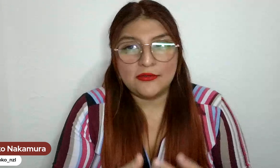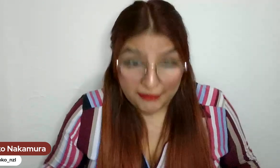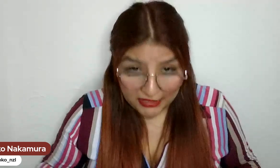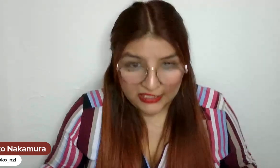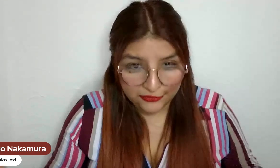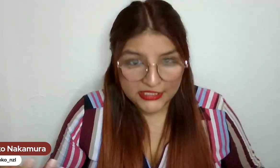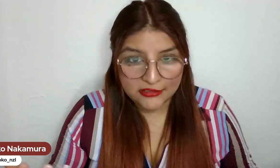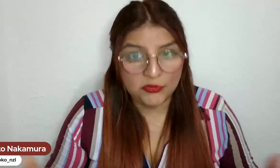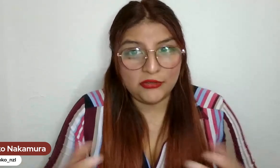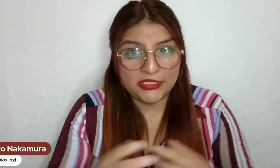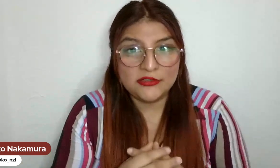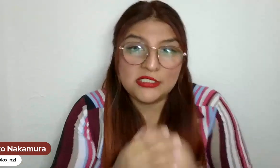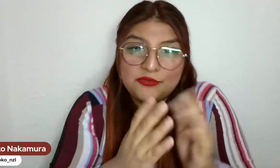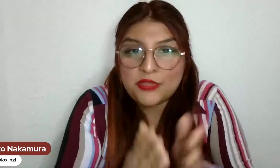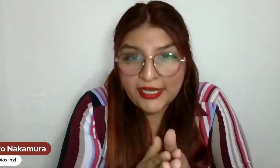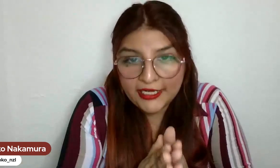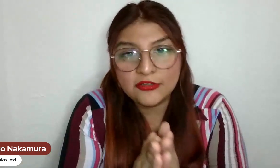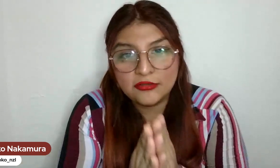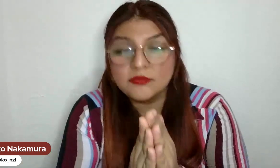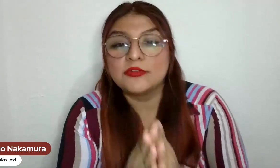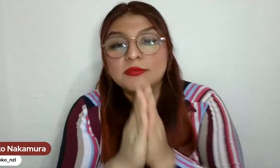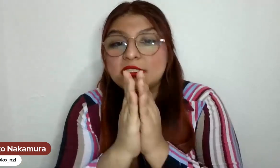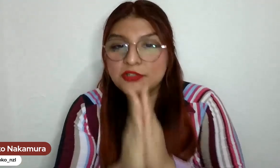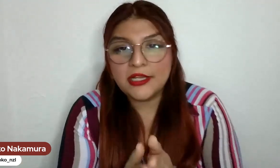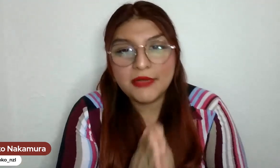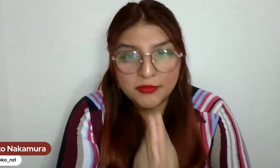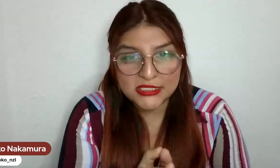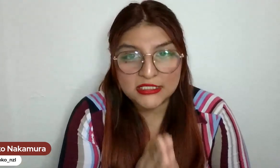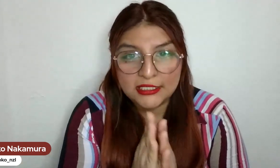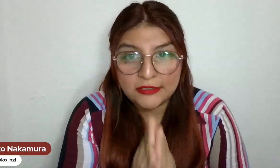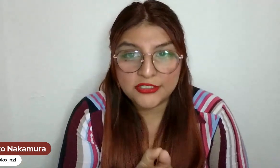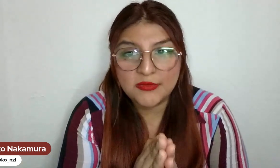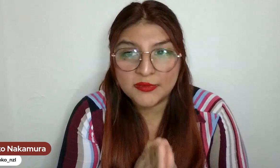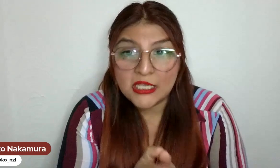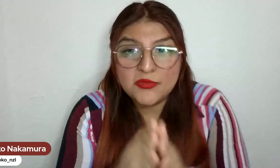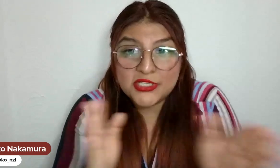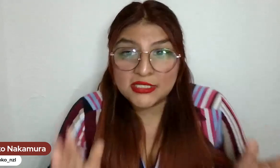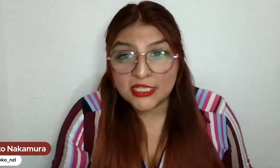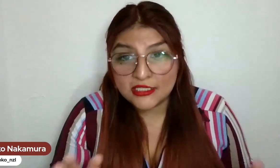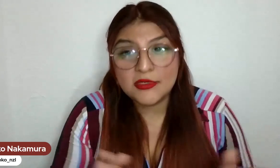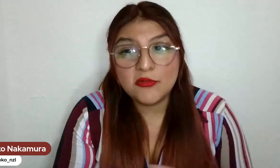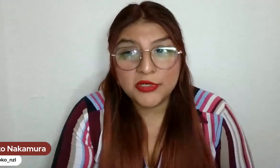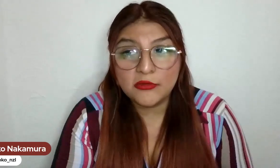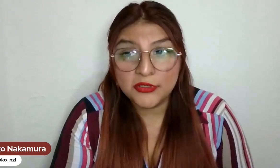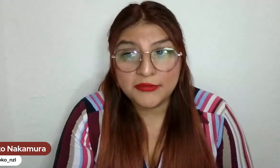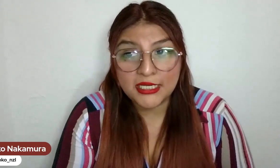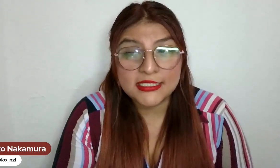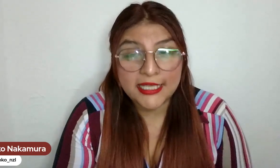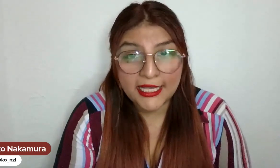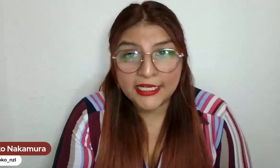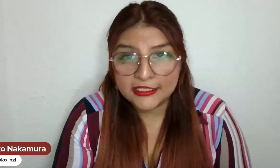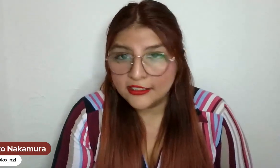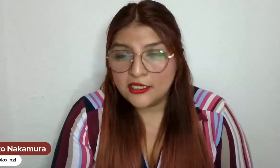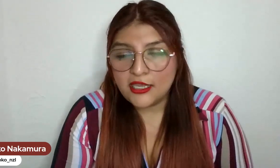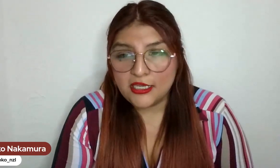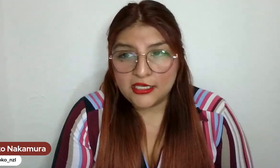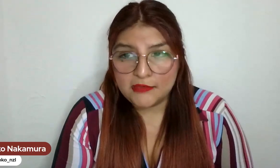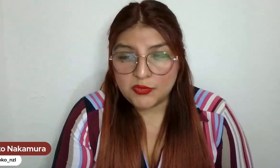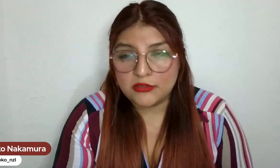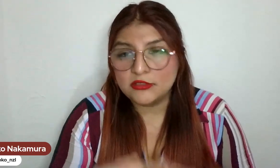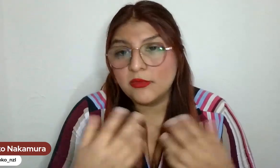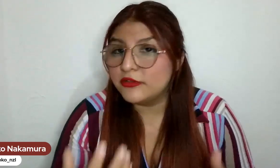pues como trabajadores como lo que son y su salario como mencionaba la presidenta claud pues está determinado por el número de viajes que hagan